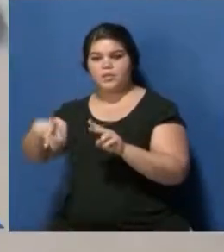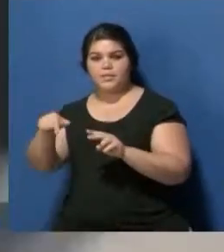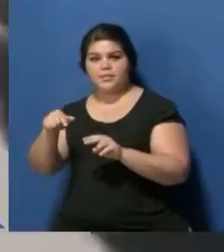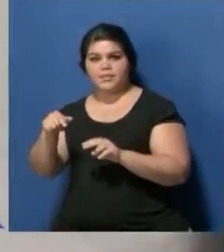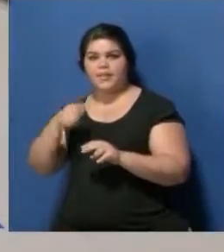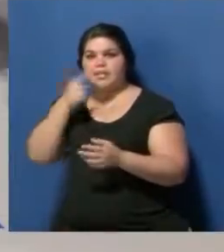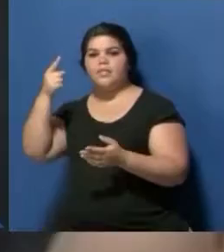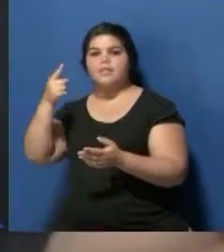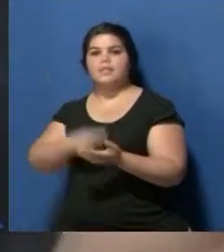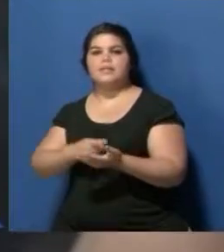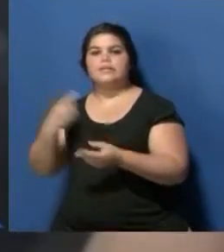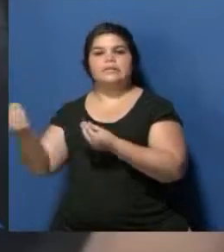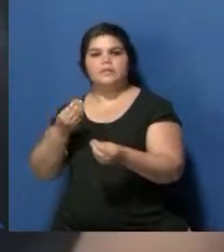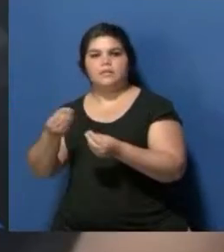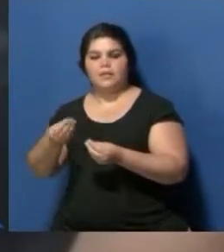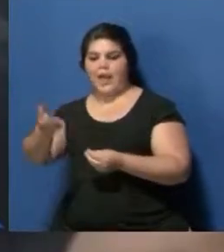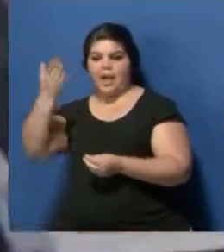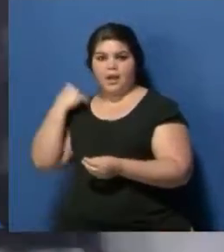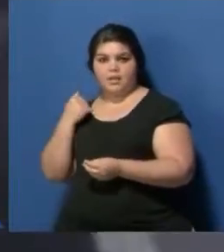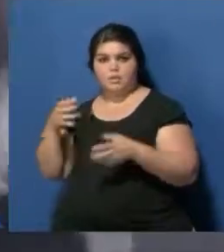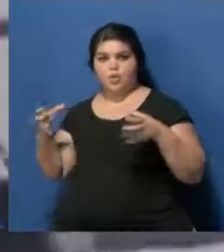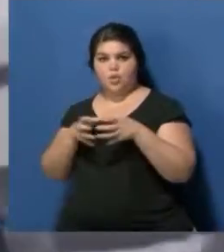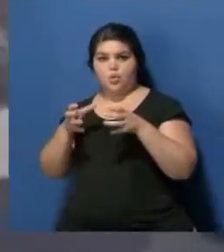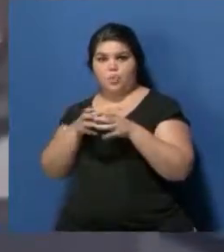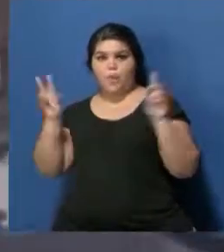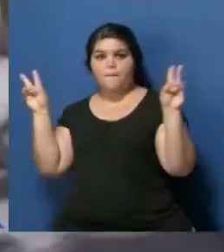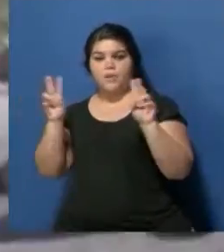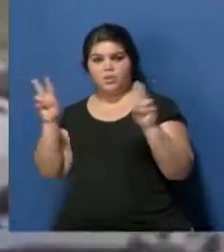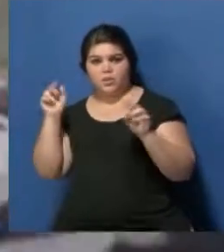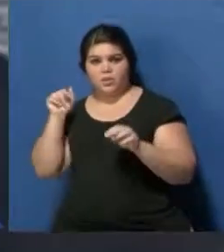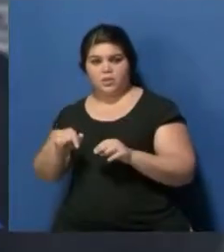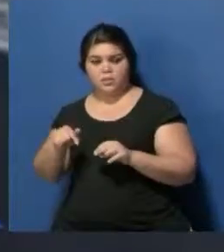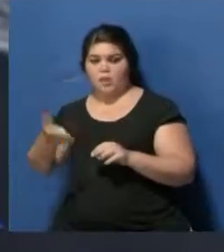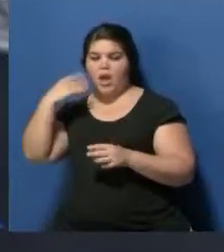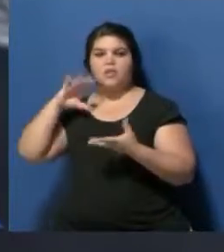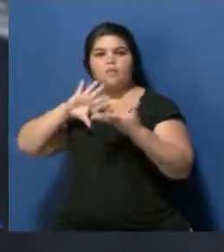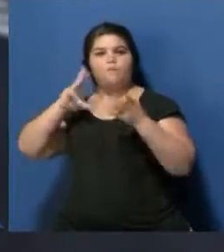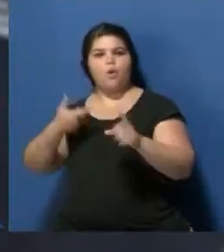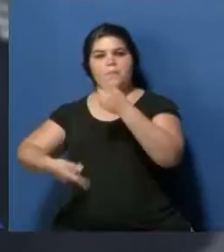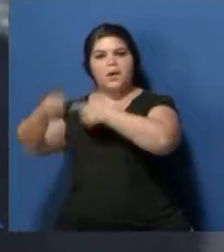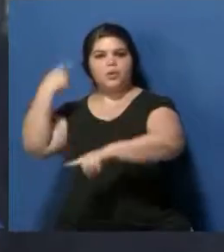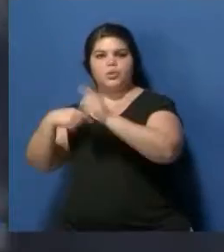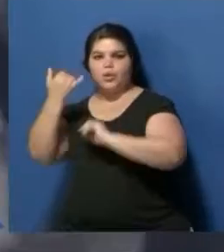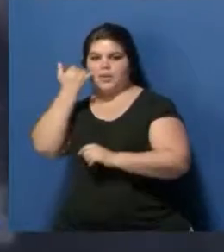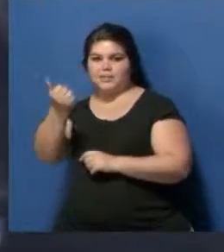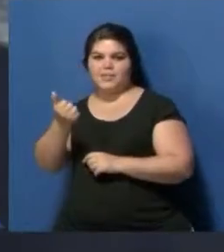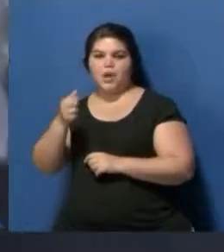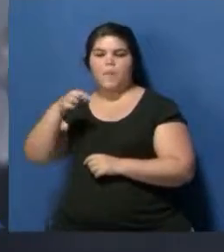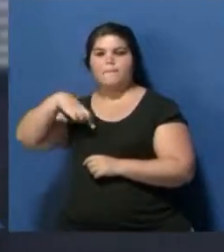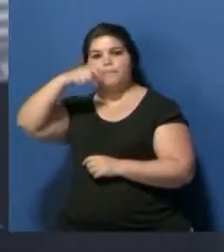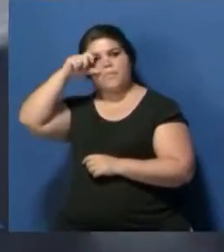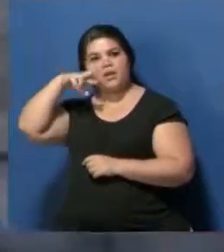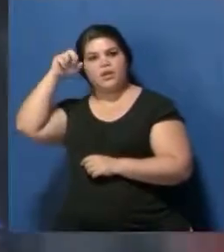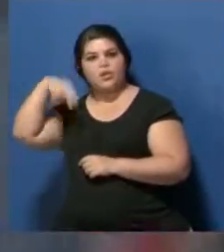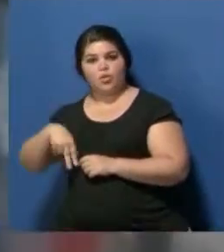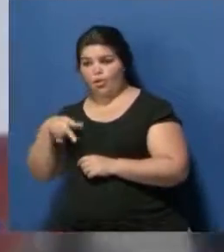desarmar todo lo que el peronismo, visto en su, digamos, formato histórico, con el general Perón, todo lo que de alguna